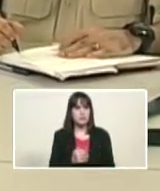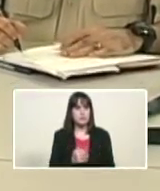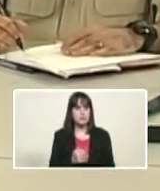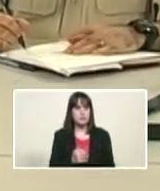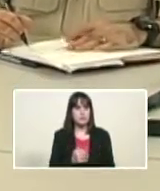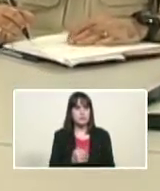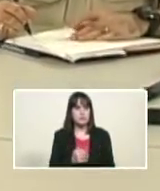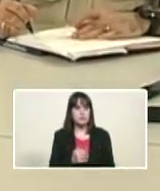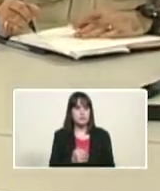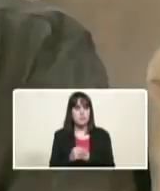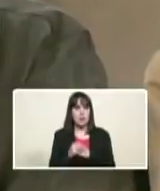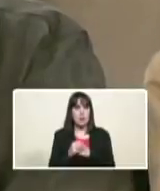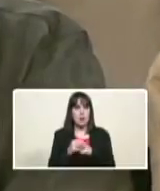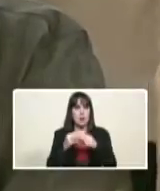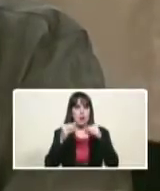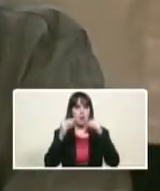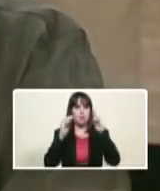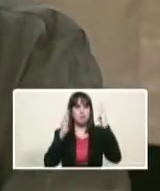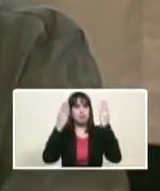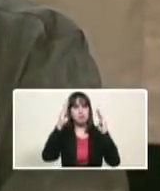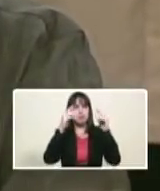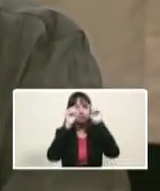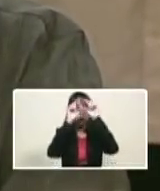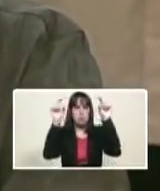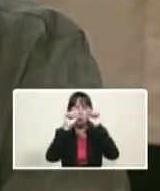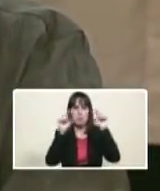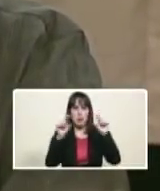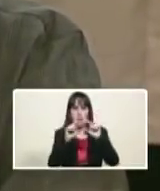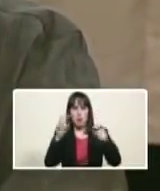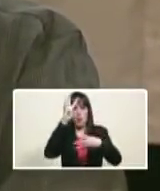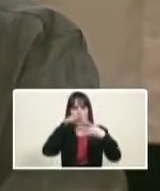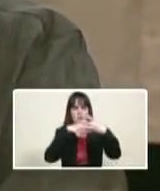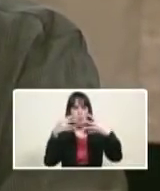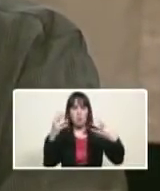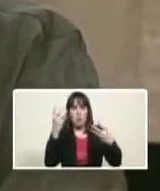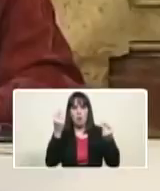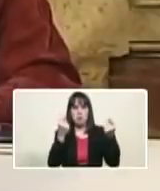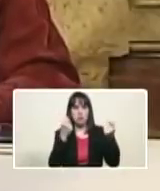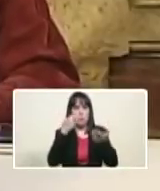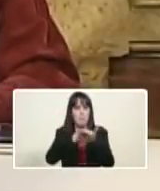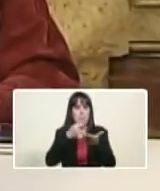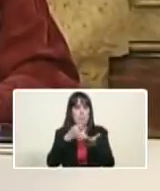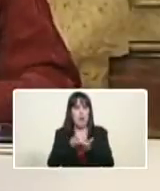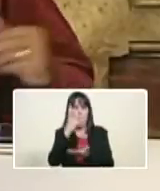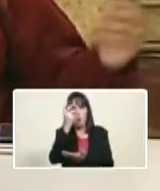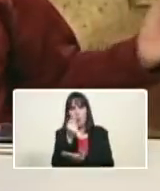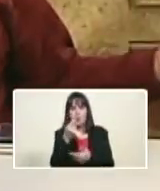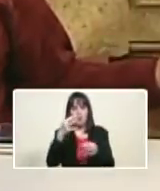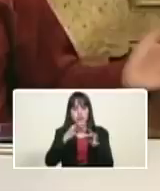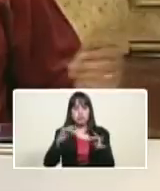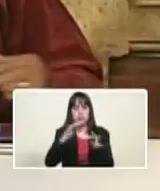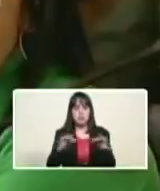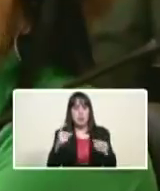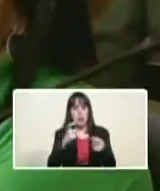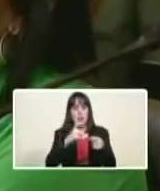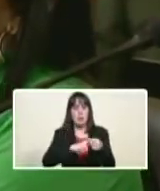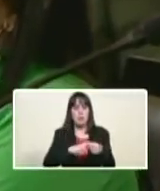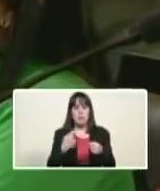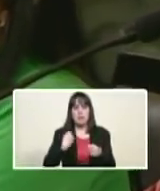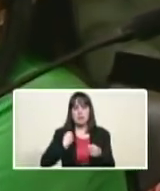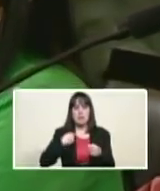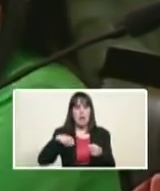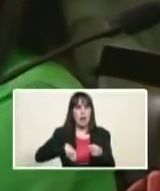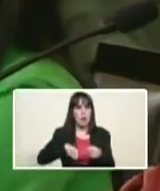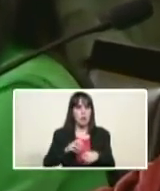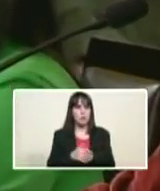Las tablas, ya la vicepresidenta ejecutiva personalmente, el vicepresidente de Economía, el compañero ministro del Poder